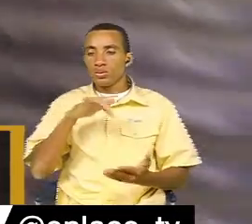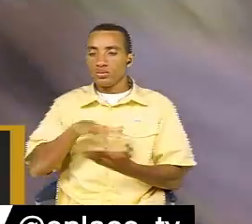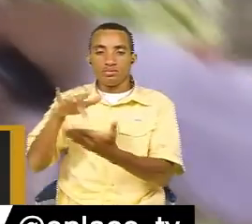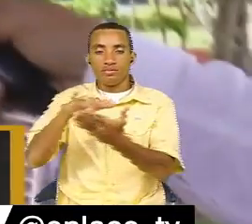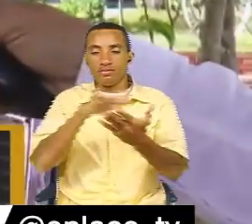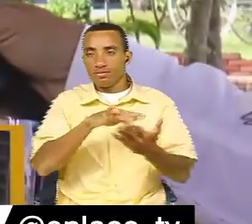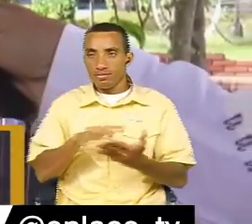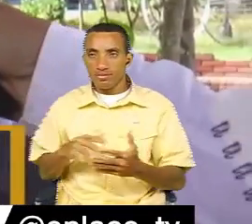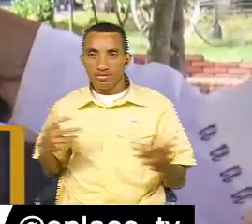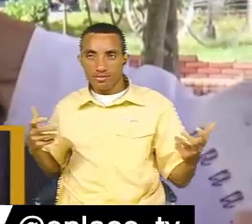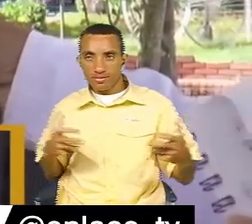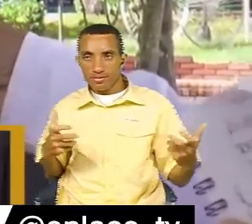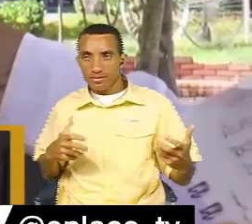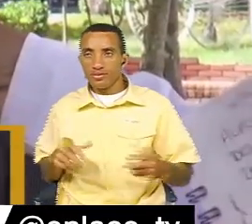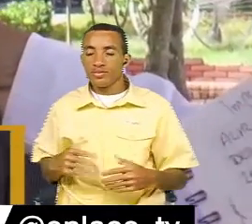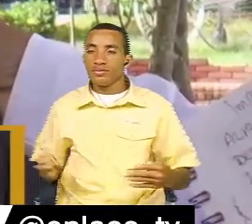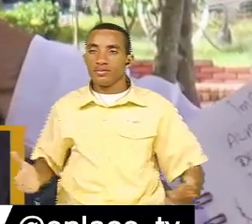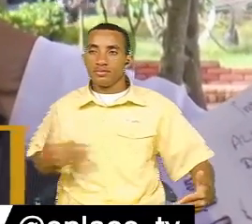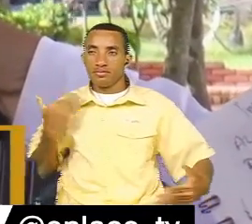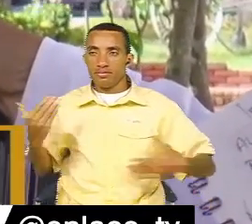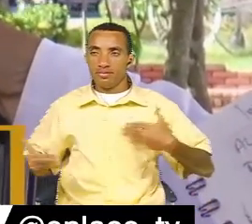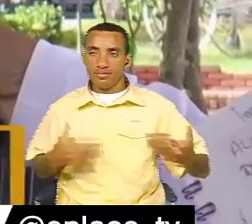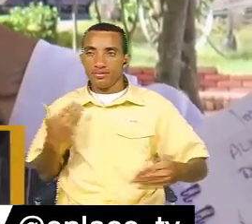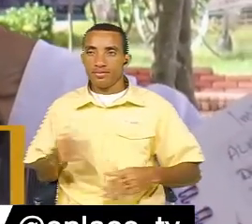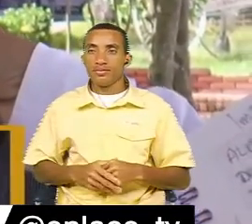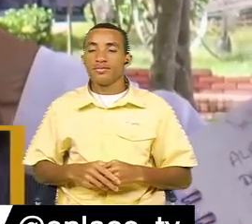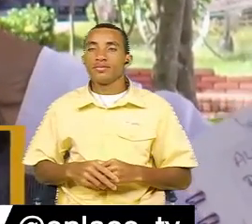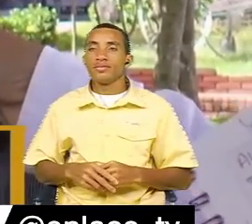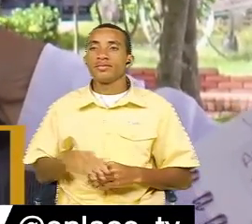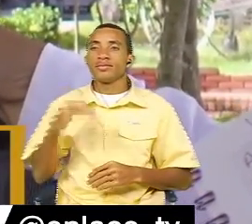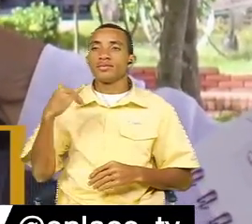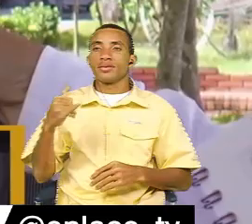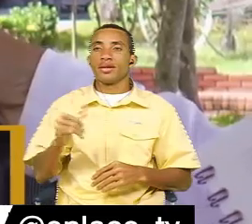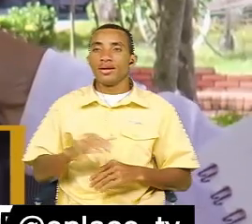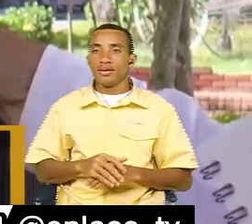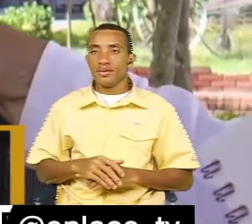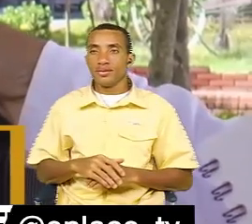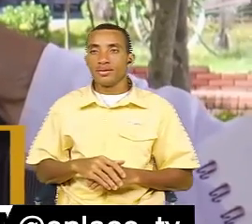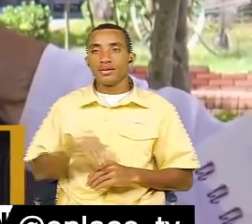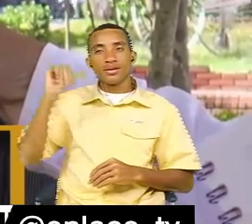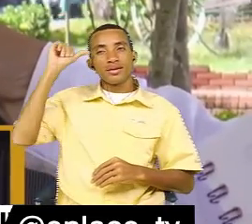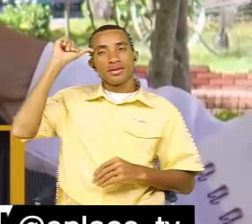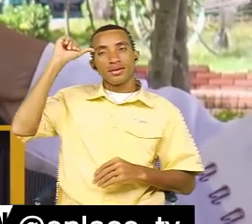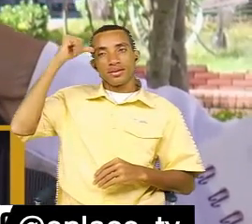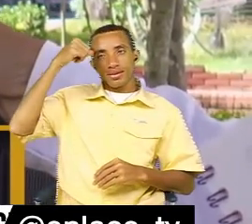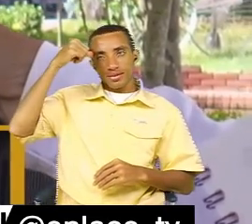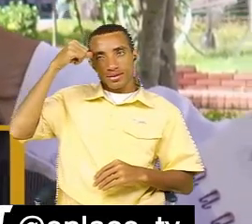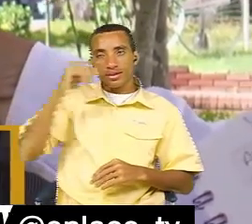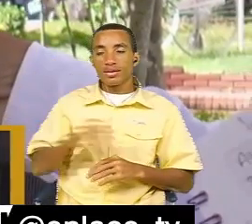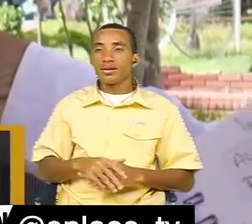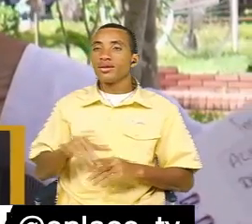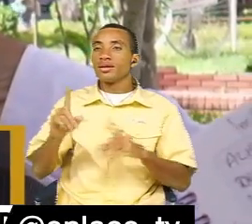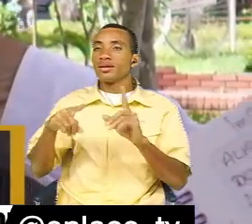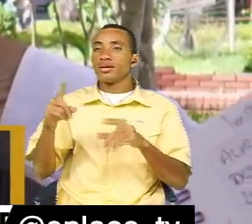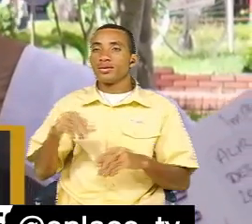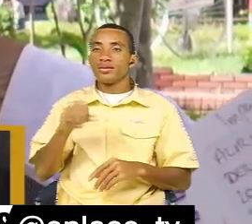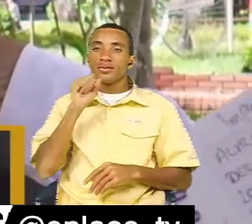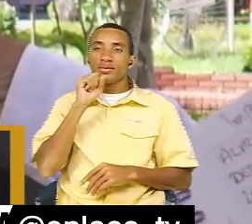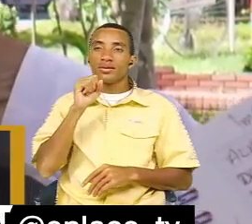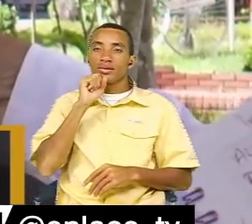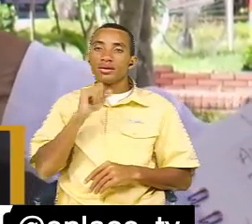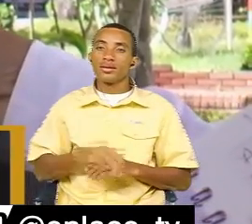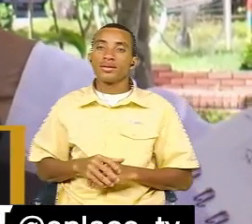acordeones. Oh, la verdad, pues muy contento, porque ya era hora pues de que se acordaran de algún personaje de Barranca Bermeja,